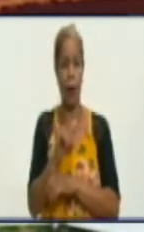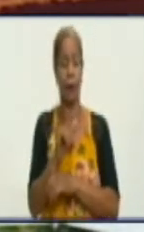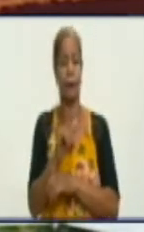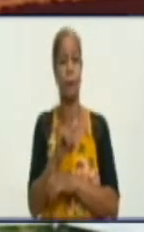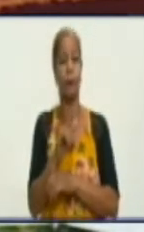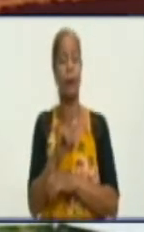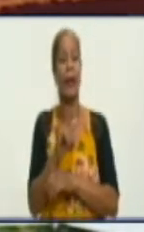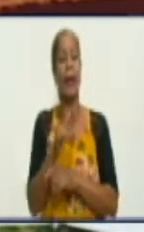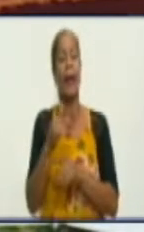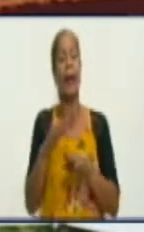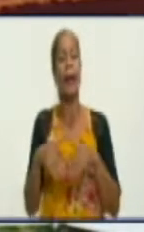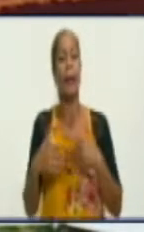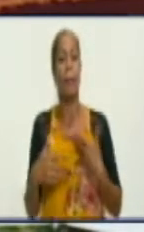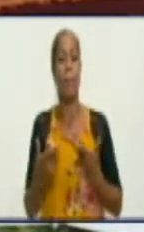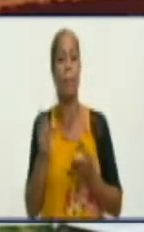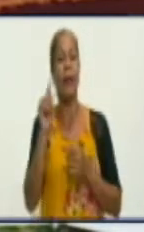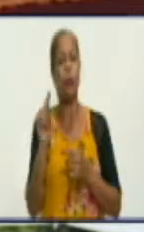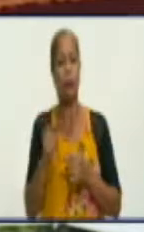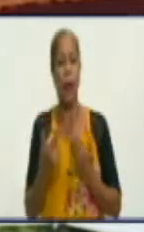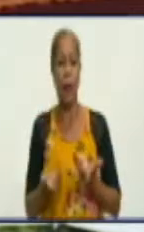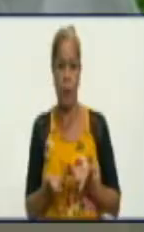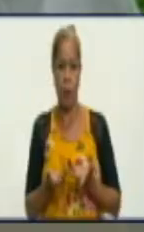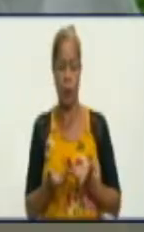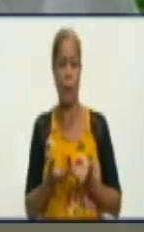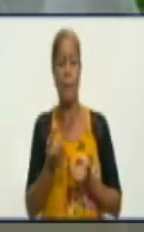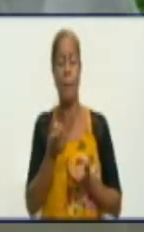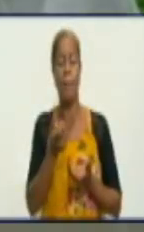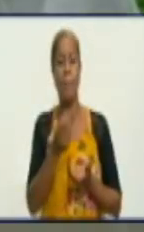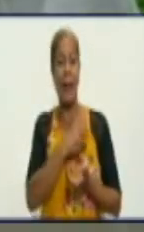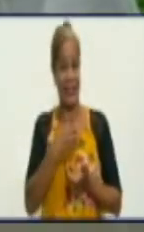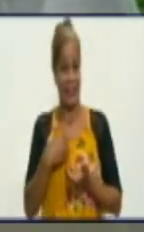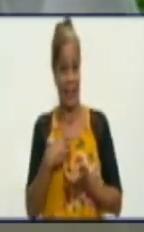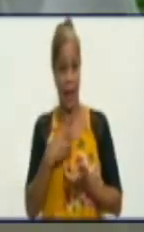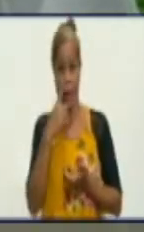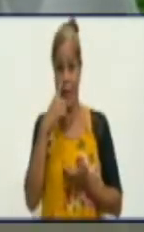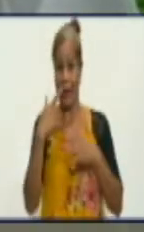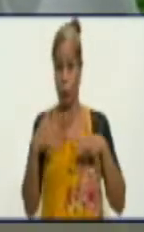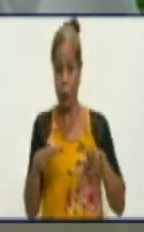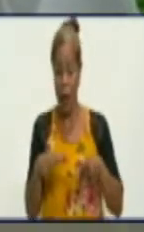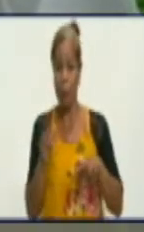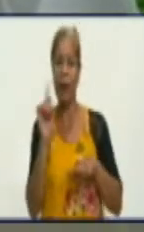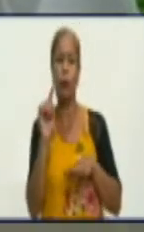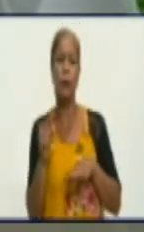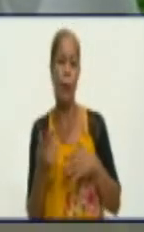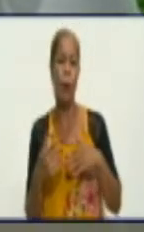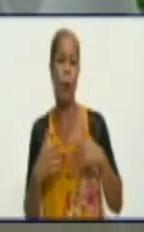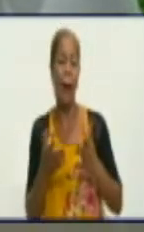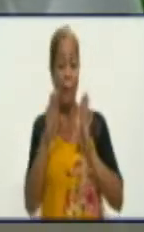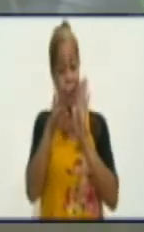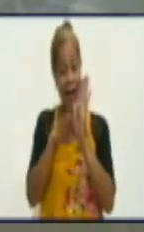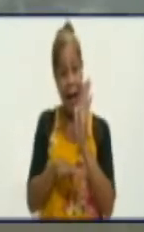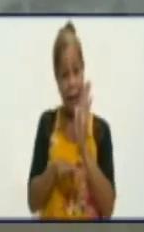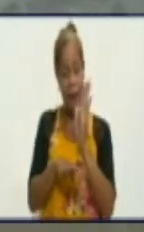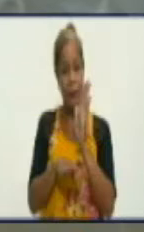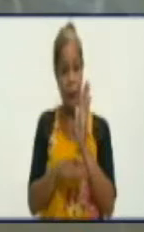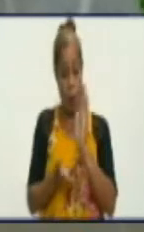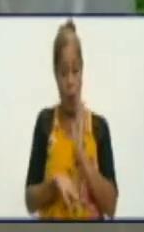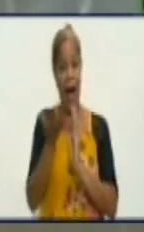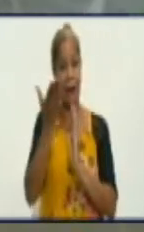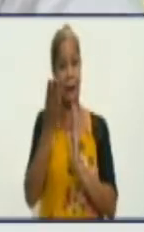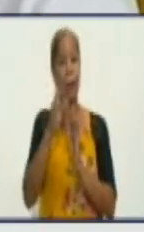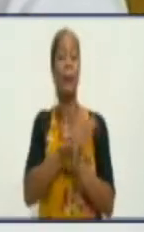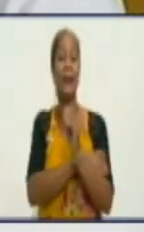automedicar a los pacientes, pero desde el punto de vista de la medicina natural, sí. ¿qué medicamentos se pueden utilizar para bajar la presión? Vamos a agregar